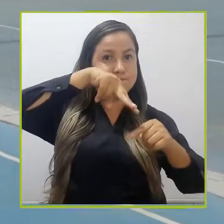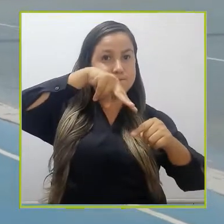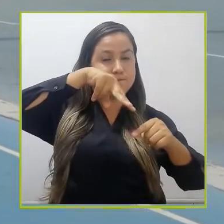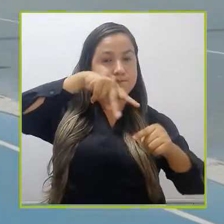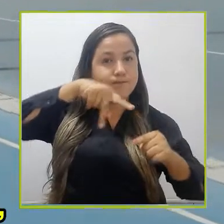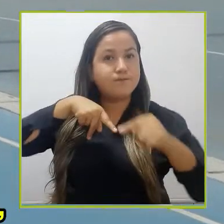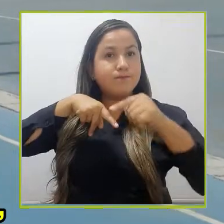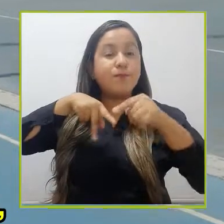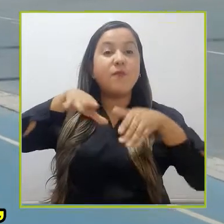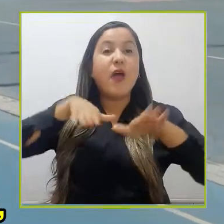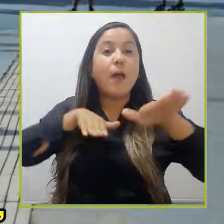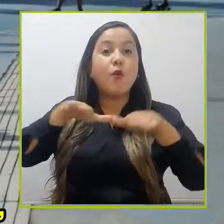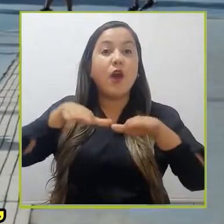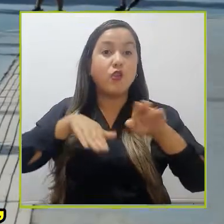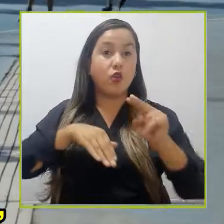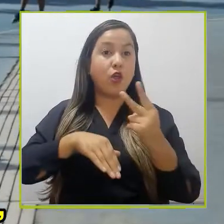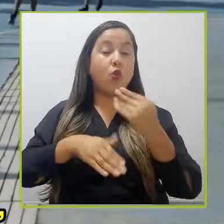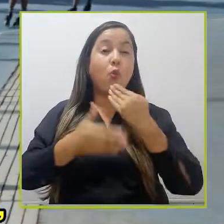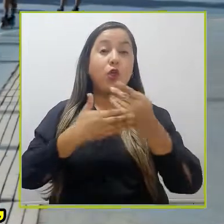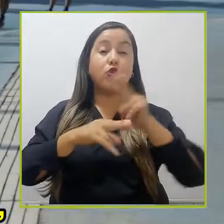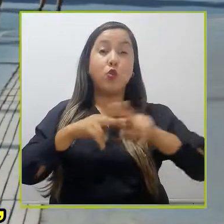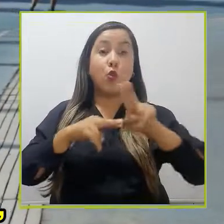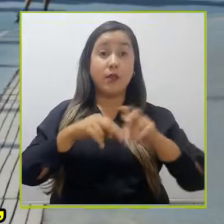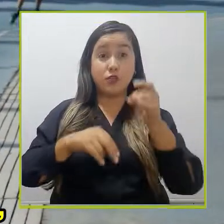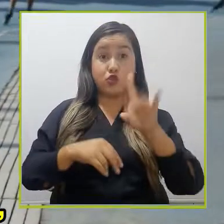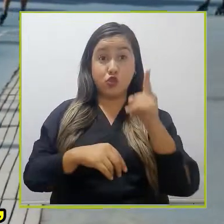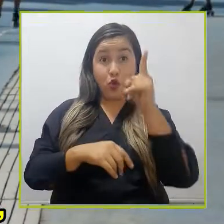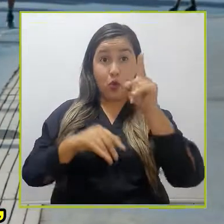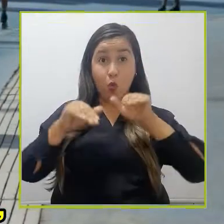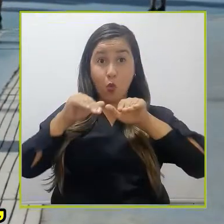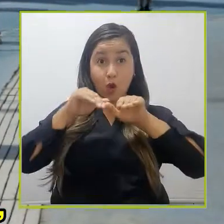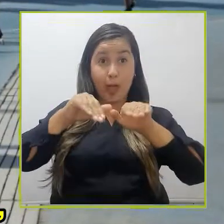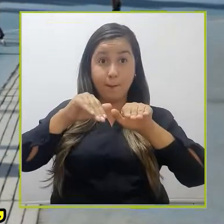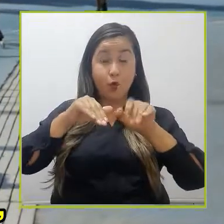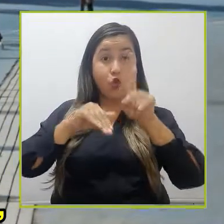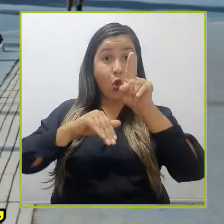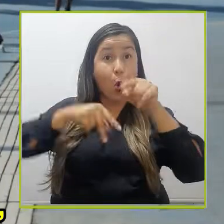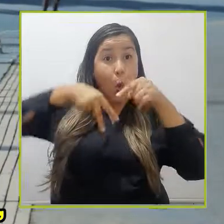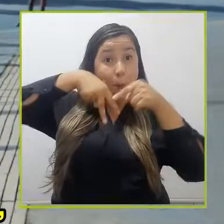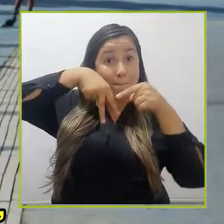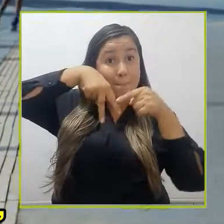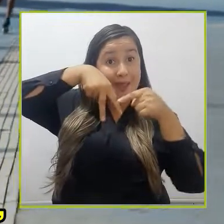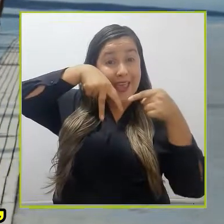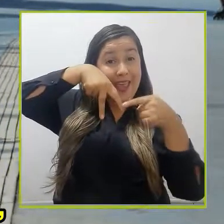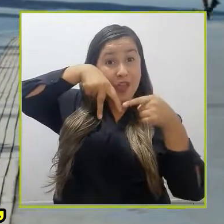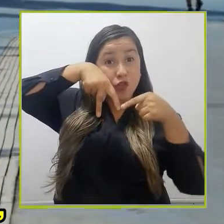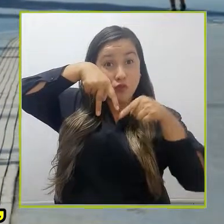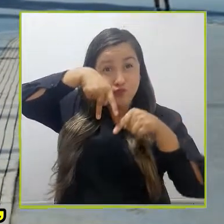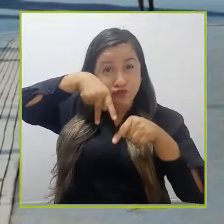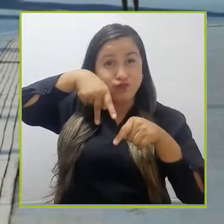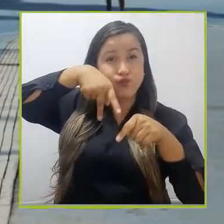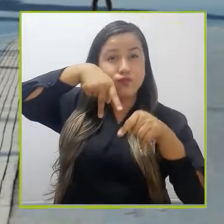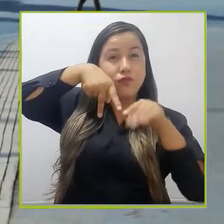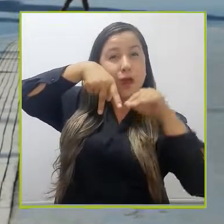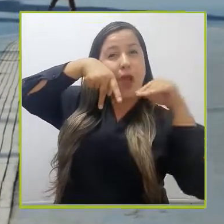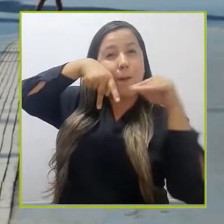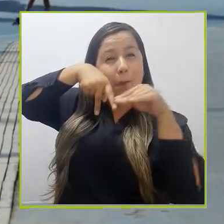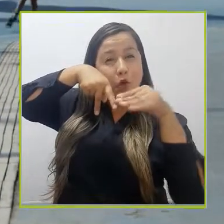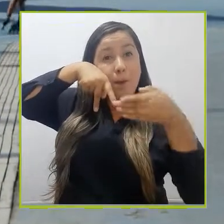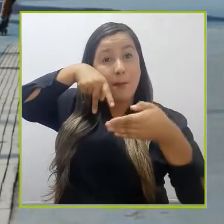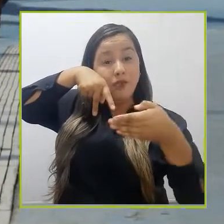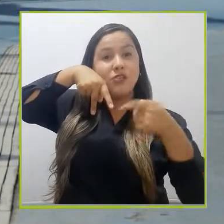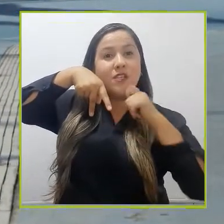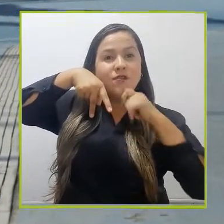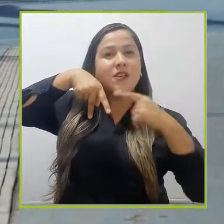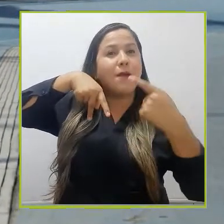costadas. Cuando tú lo haces con un solo apoyo, con un solo pie, el recorrido que tiene en la pista es mayor, por ende vas a generar más fuerza,